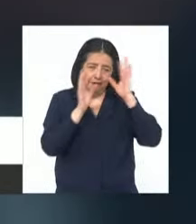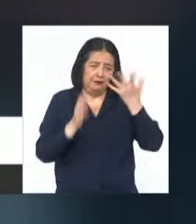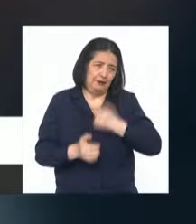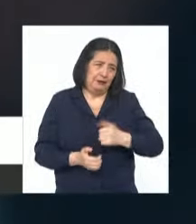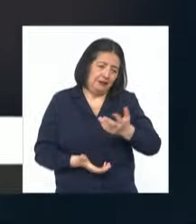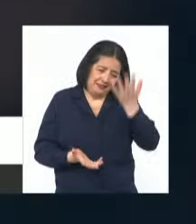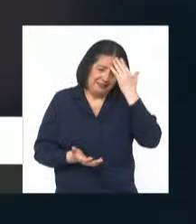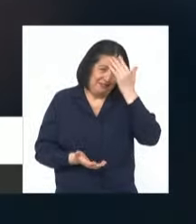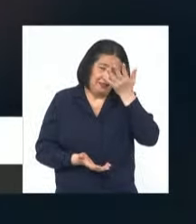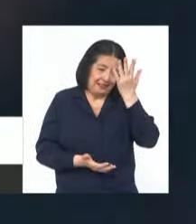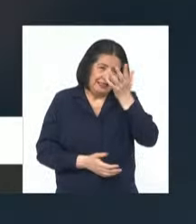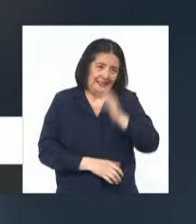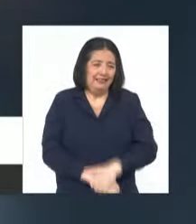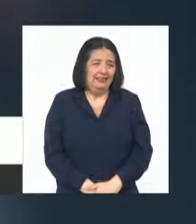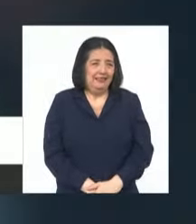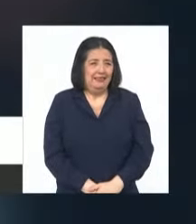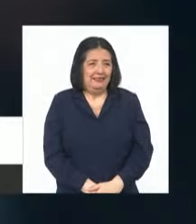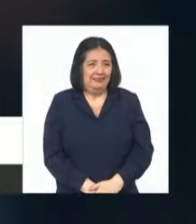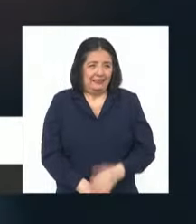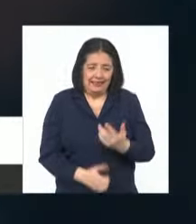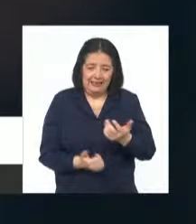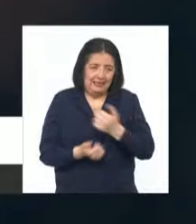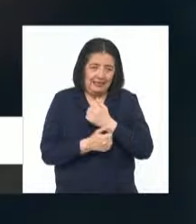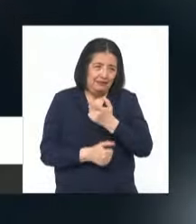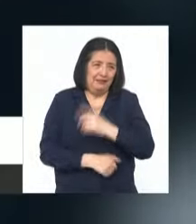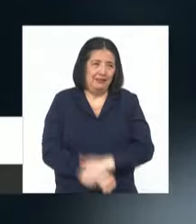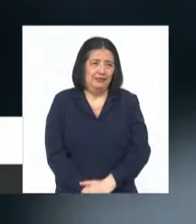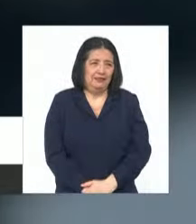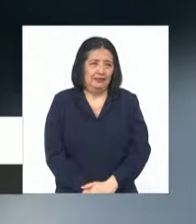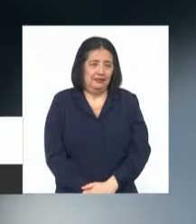boludo. No lo puedo creer. Te amo. Te amo.